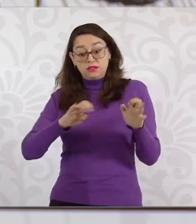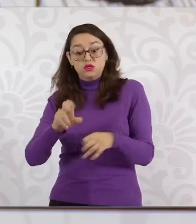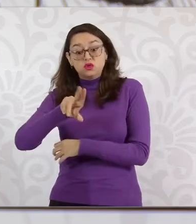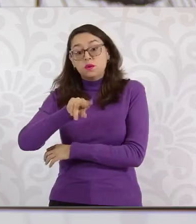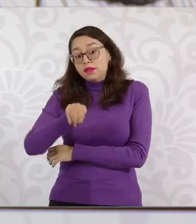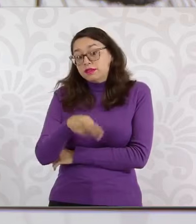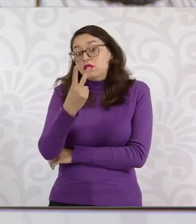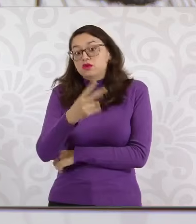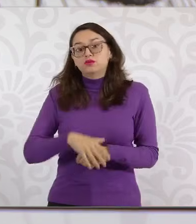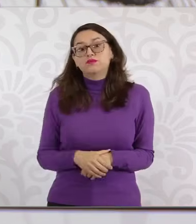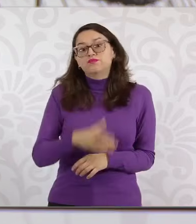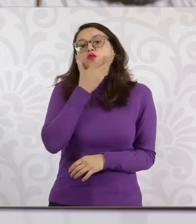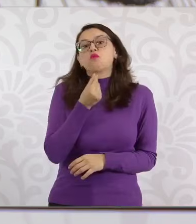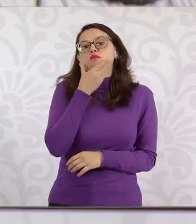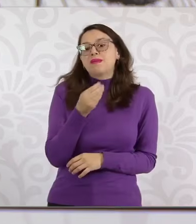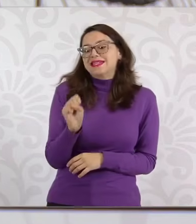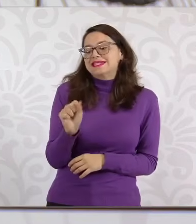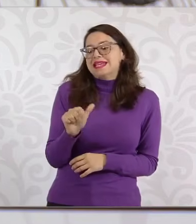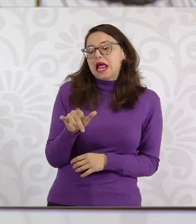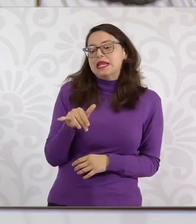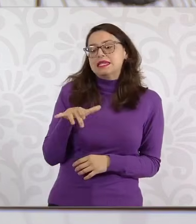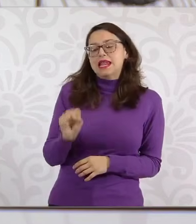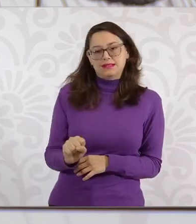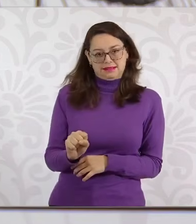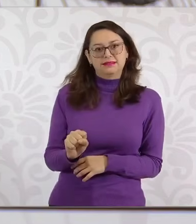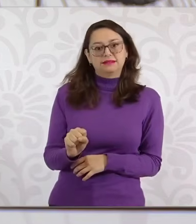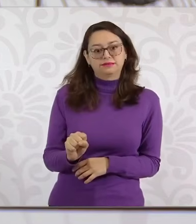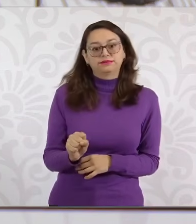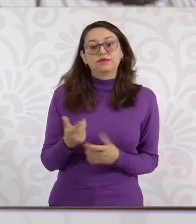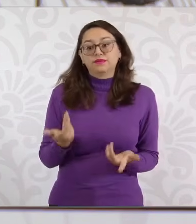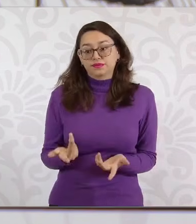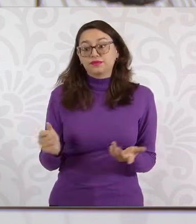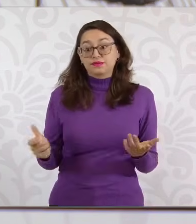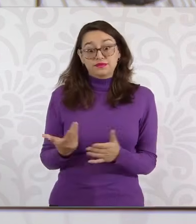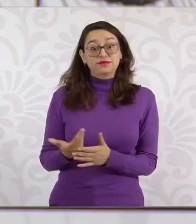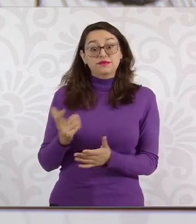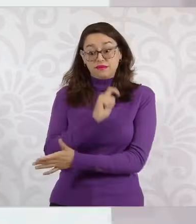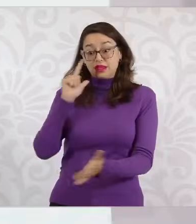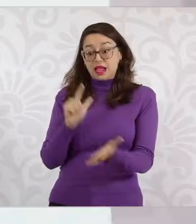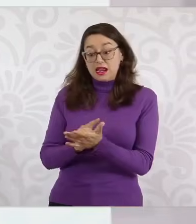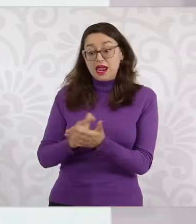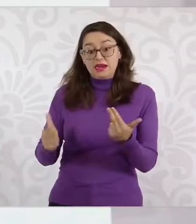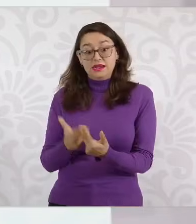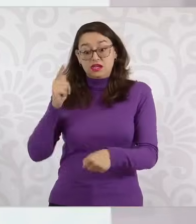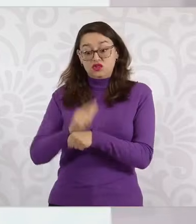1992. Ahí fue donde se cambia realmente la Ley Nacional de Aguas y se permite